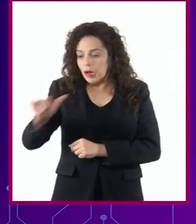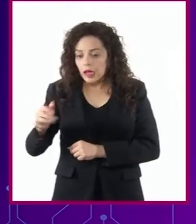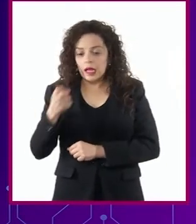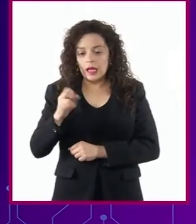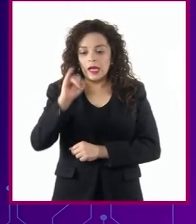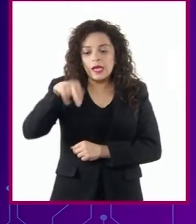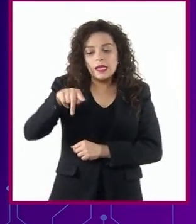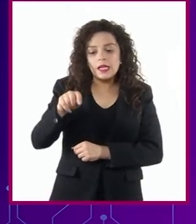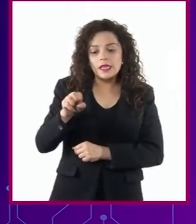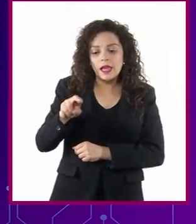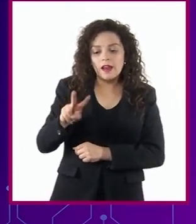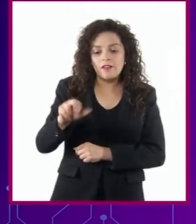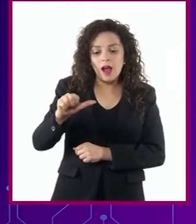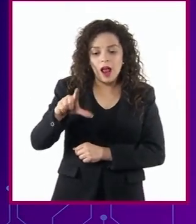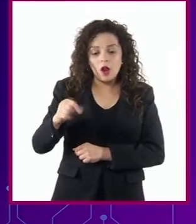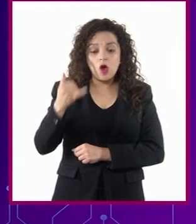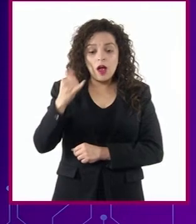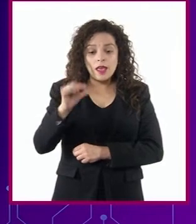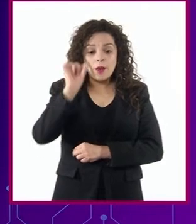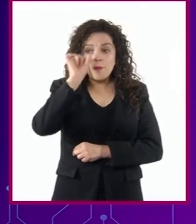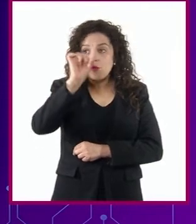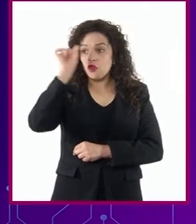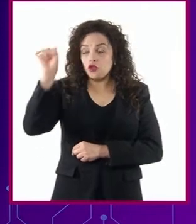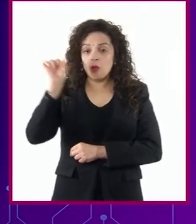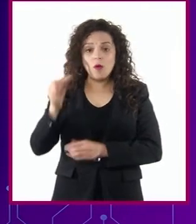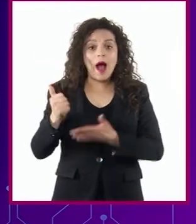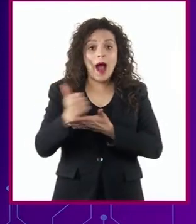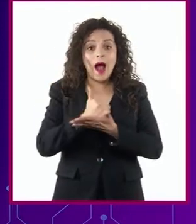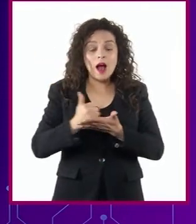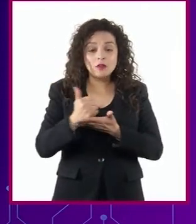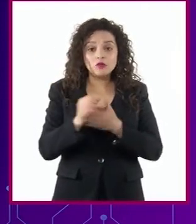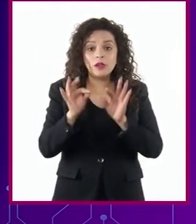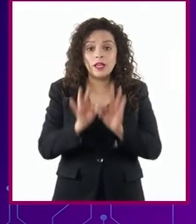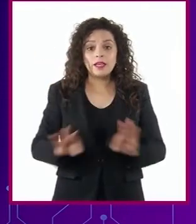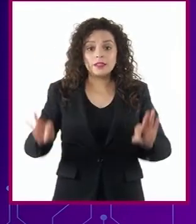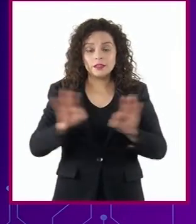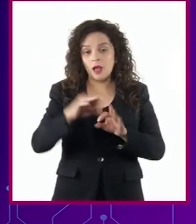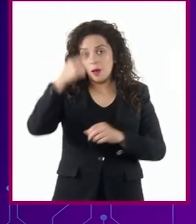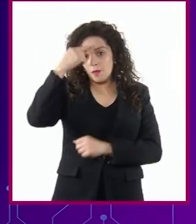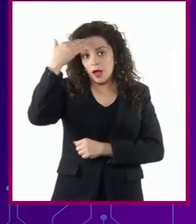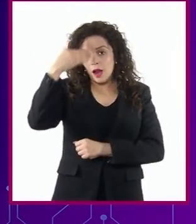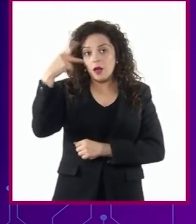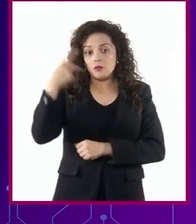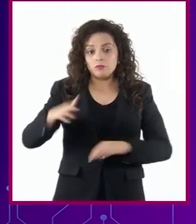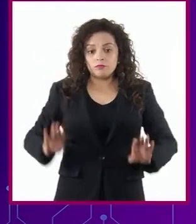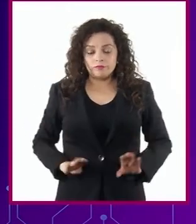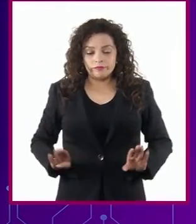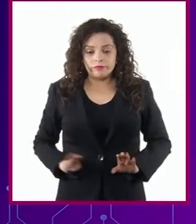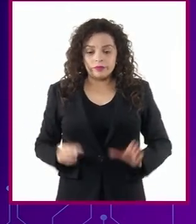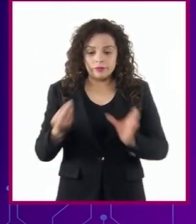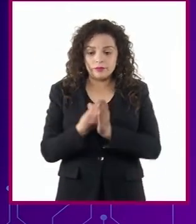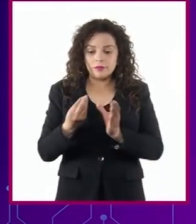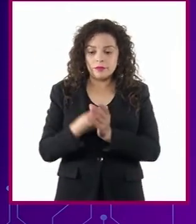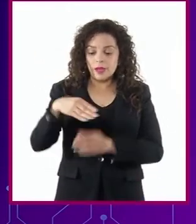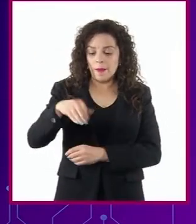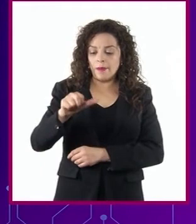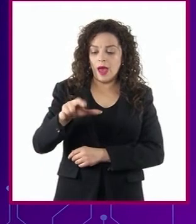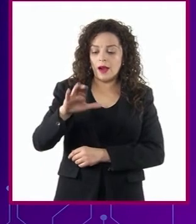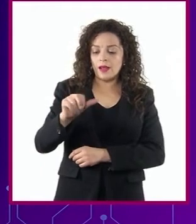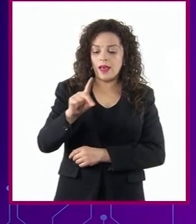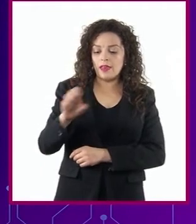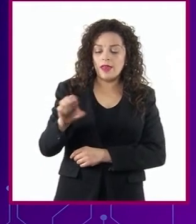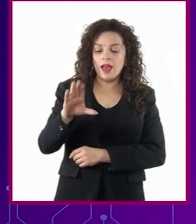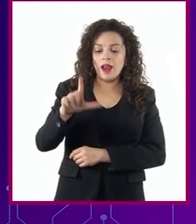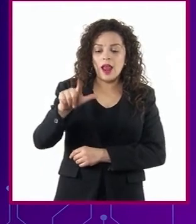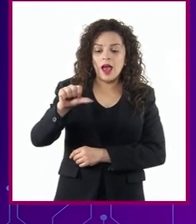Además, los puntos en azul son importantes porque relacionan las marcas de clase de cada intervalo con las frecuencias que se